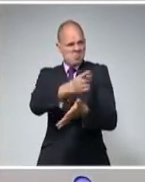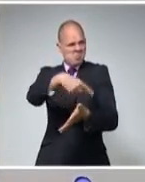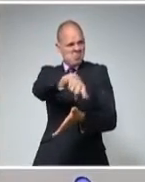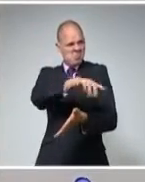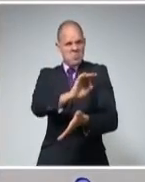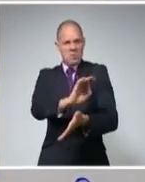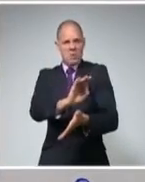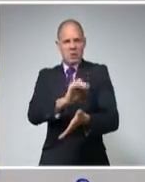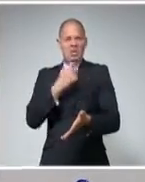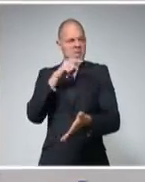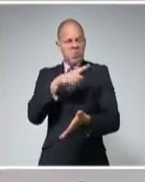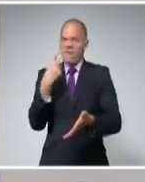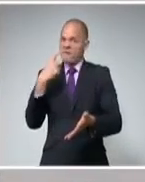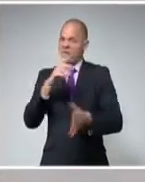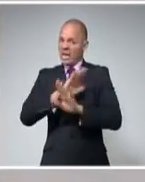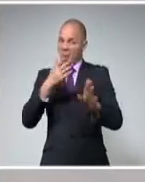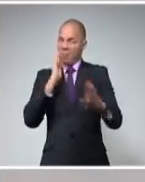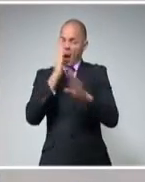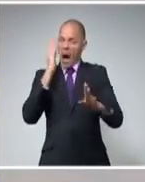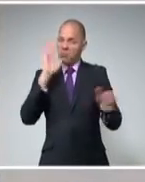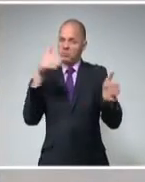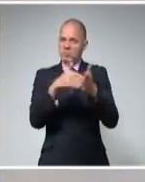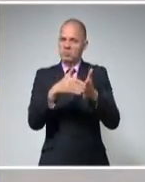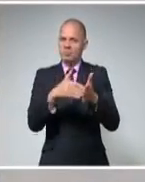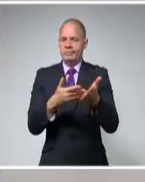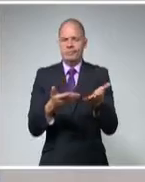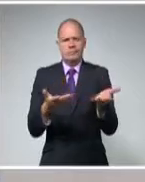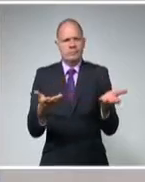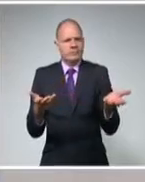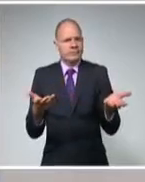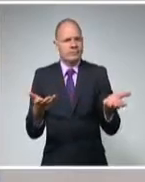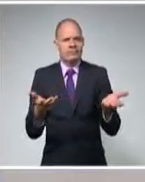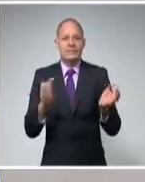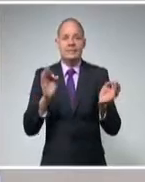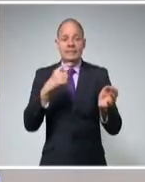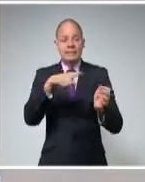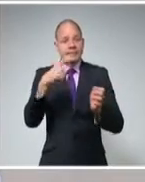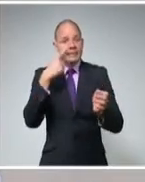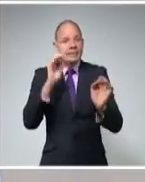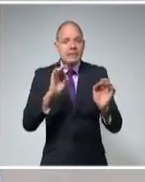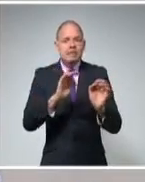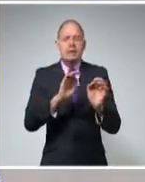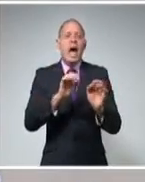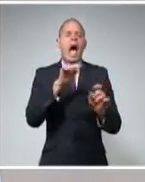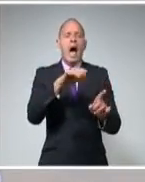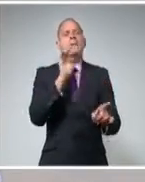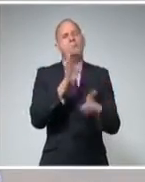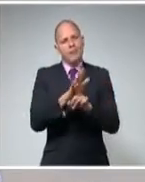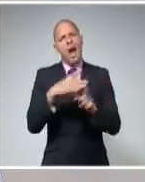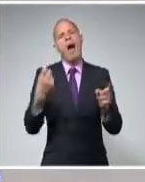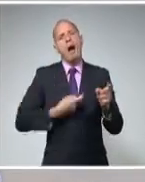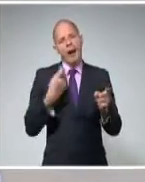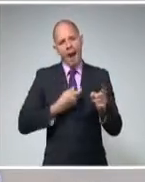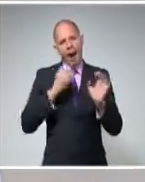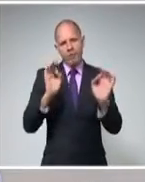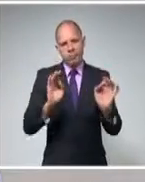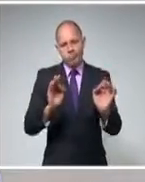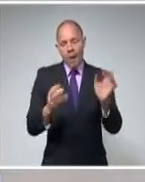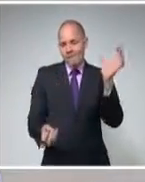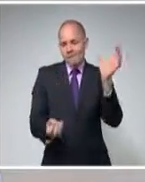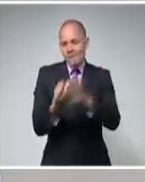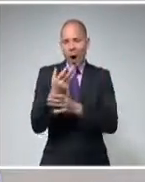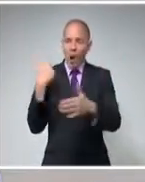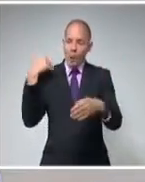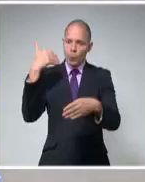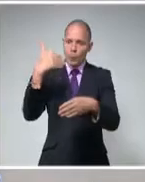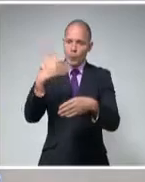cual era necesario la intervención internacional. Este es, a modo de resumen, el inicio de un conflicto que pasó de tener